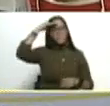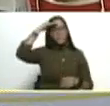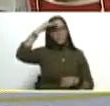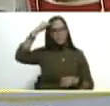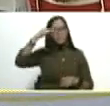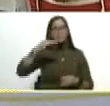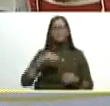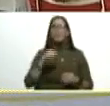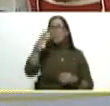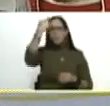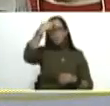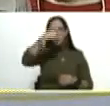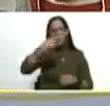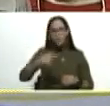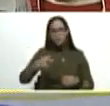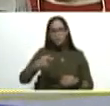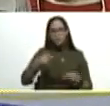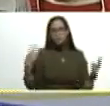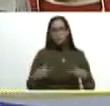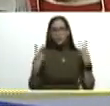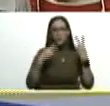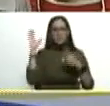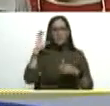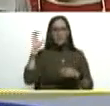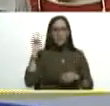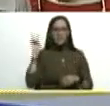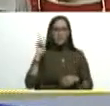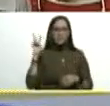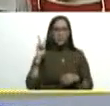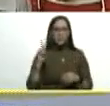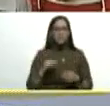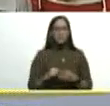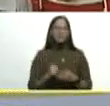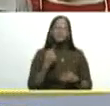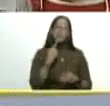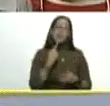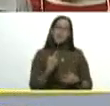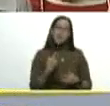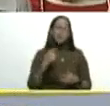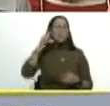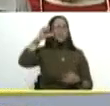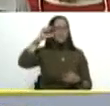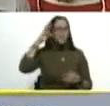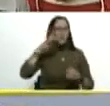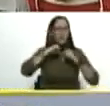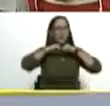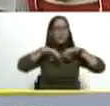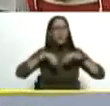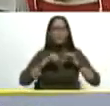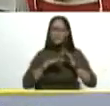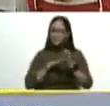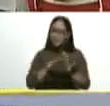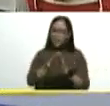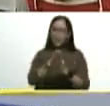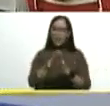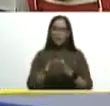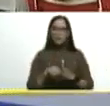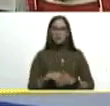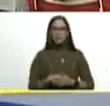victoriosa de Caracas y de Venezuela. Y les digo que Dios los bendiga. Sigan adelante, pues.